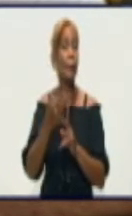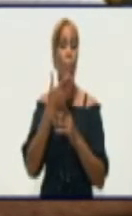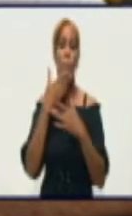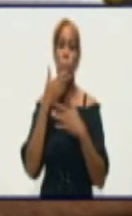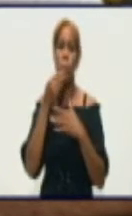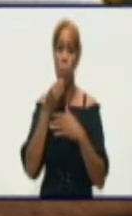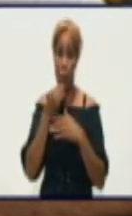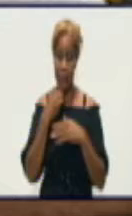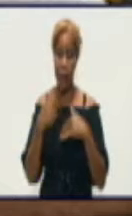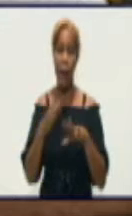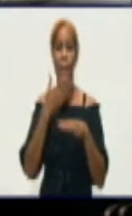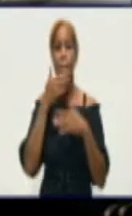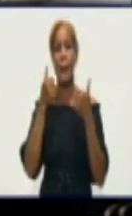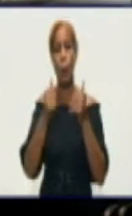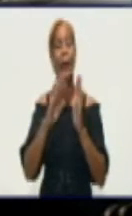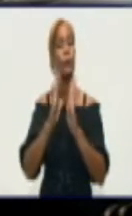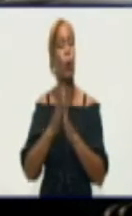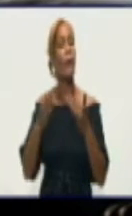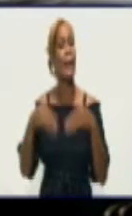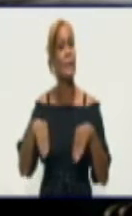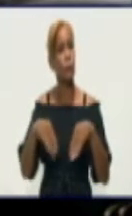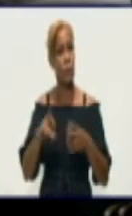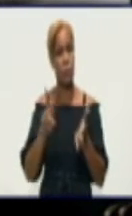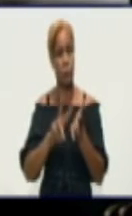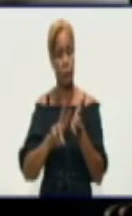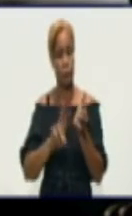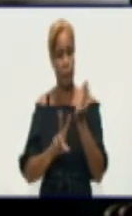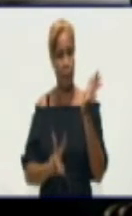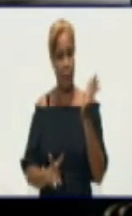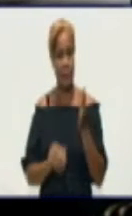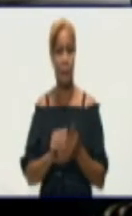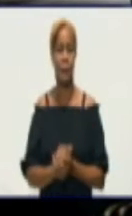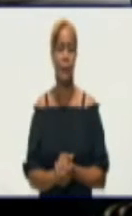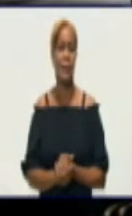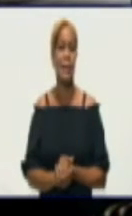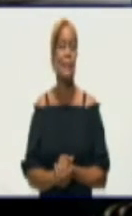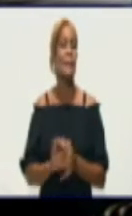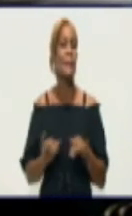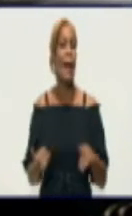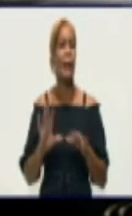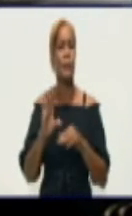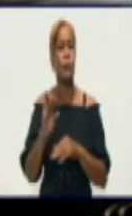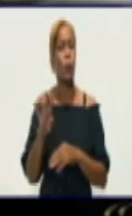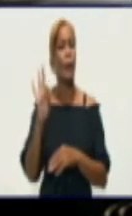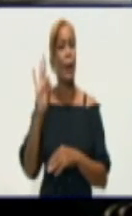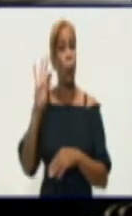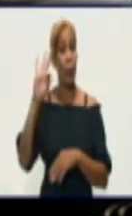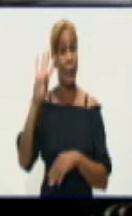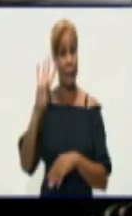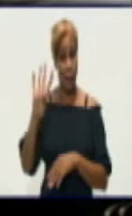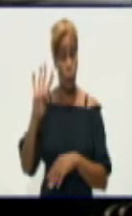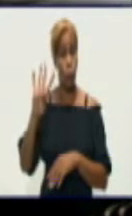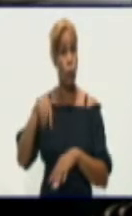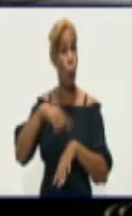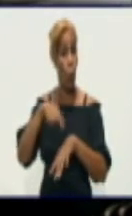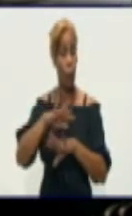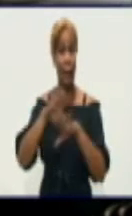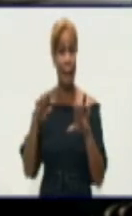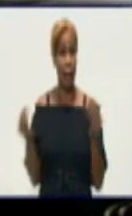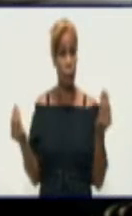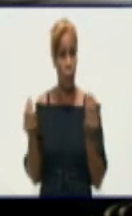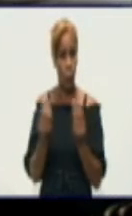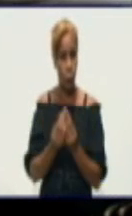tenemos ahora de generar ya se hablaba de que en las primeras 48 horas después de haber entrado felton y guiteras pues ya